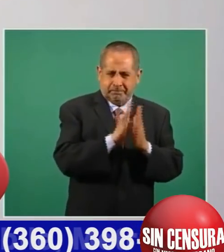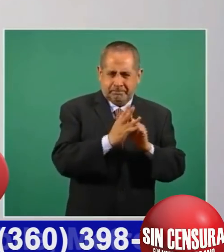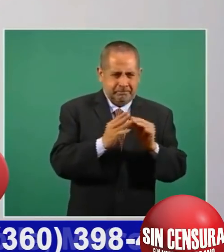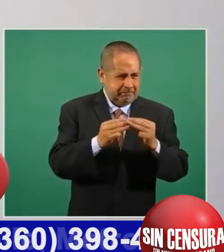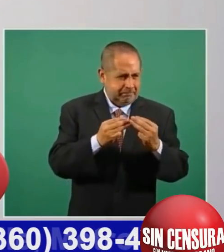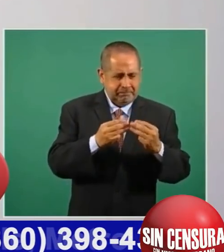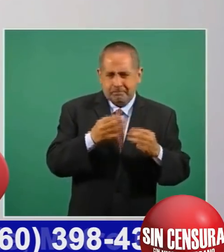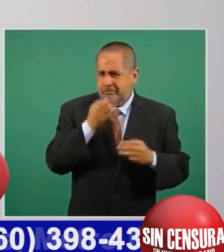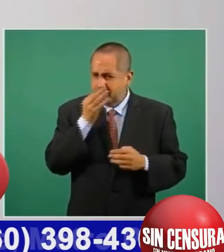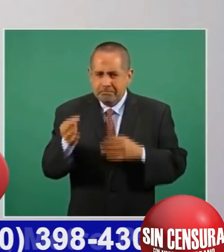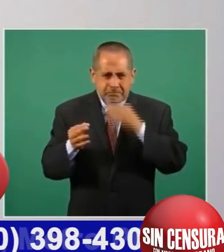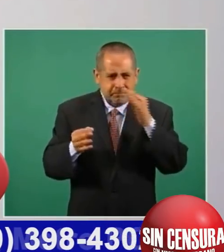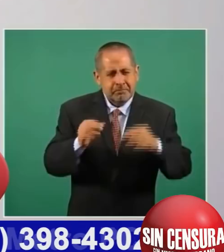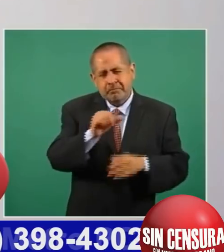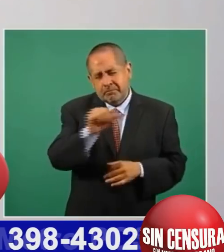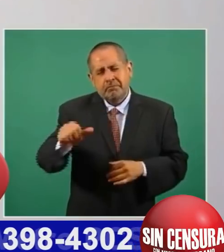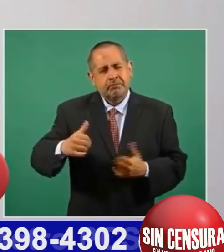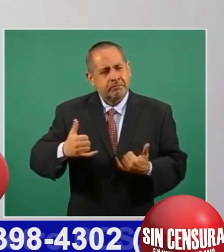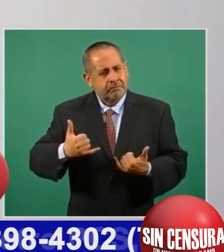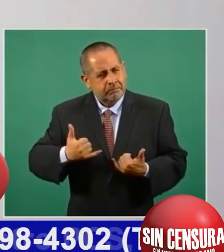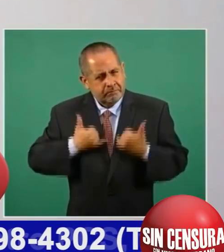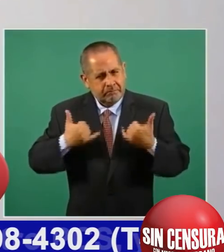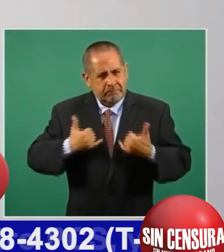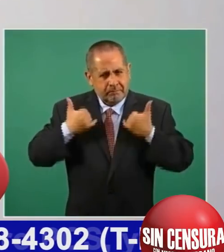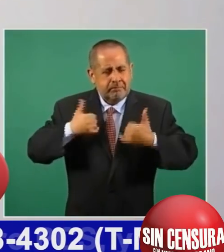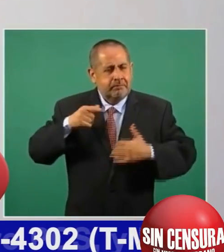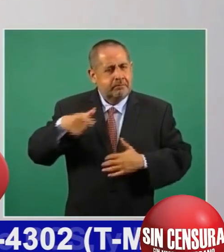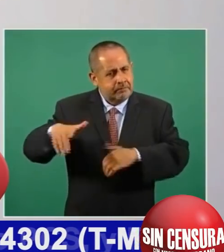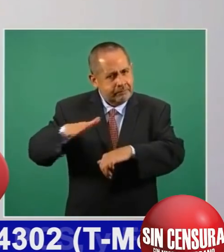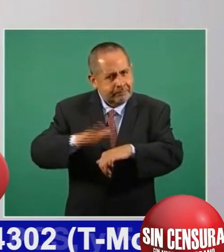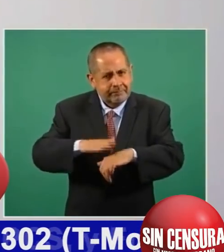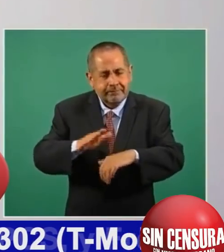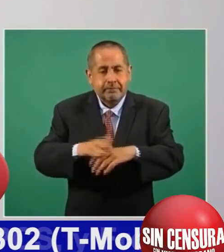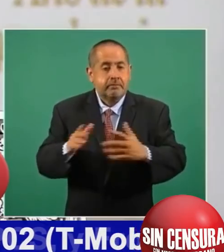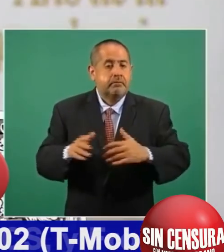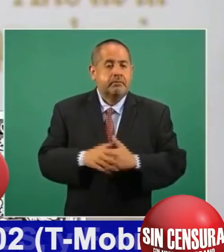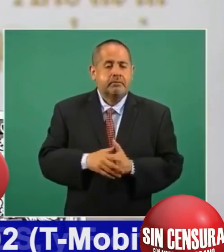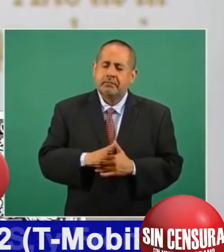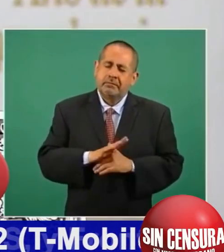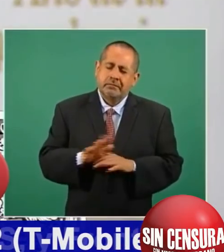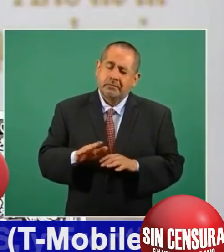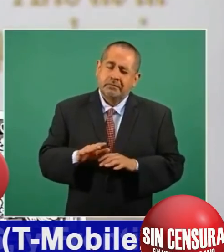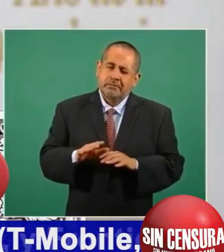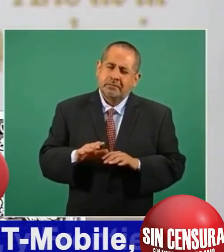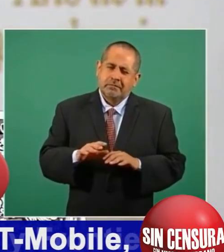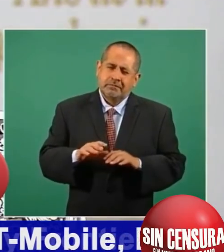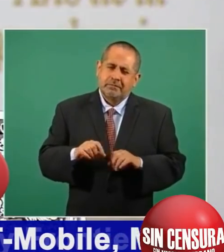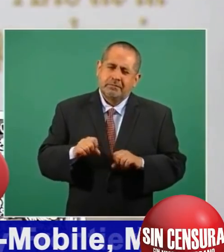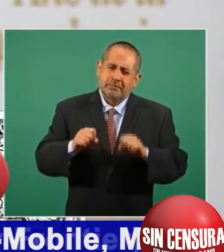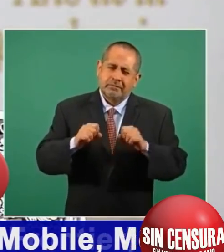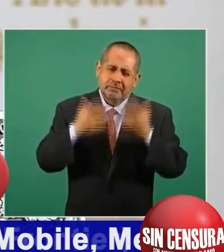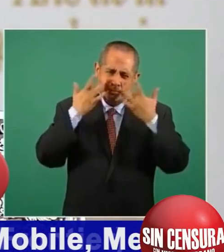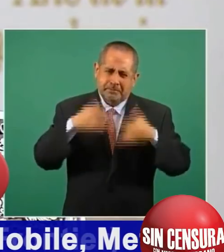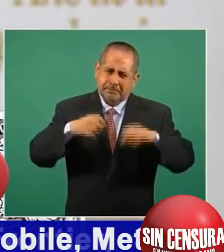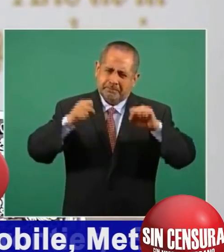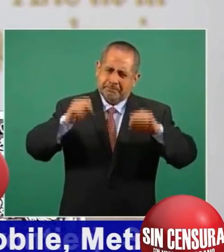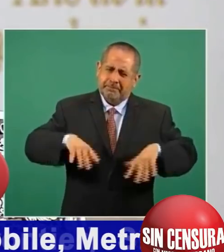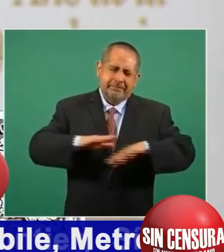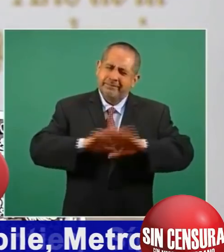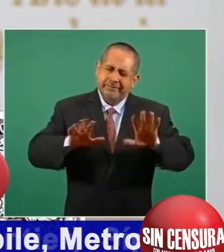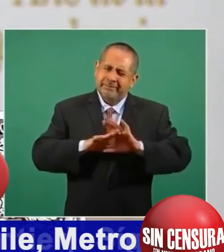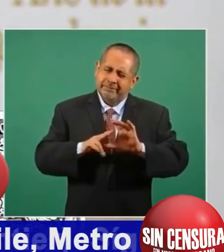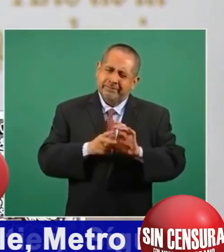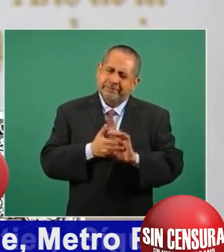a jóvenes que desistan, que abandonen